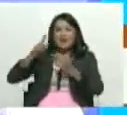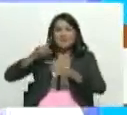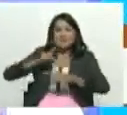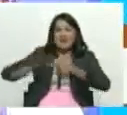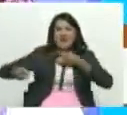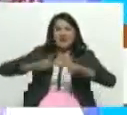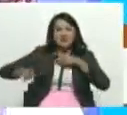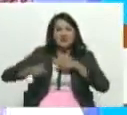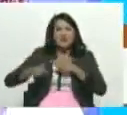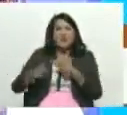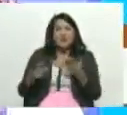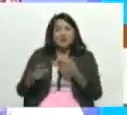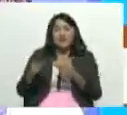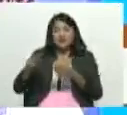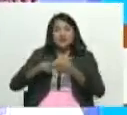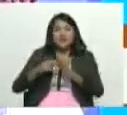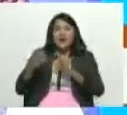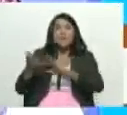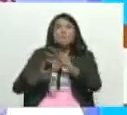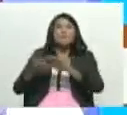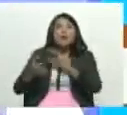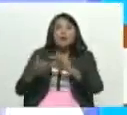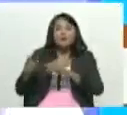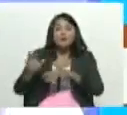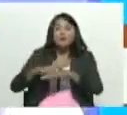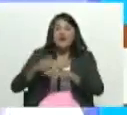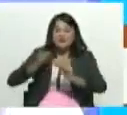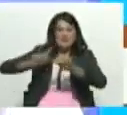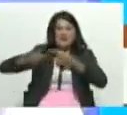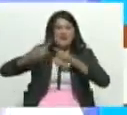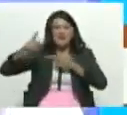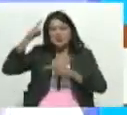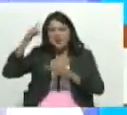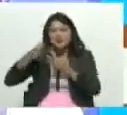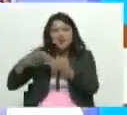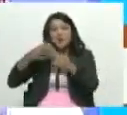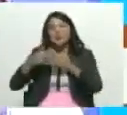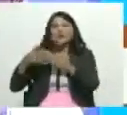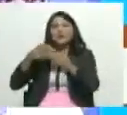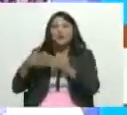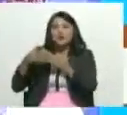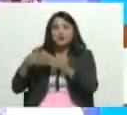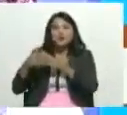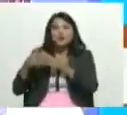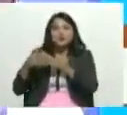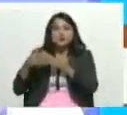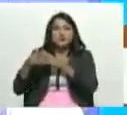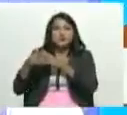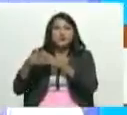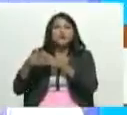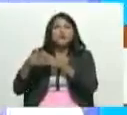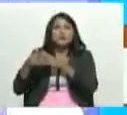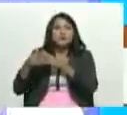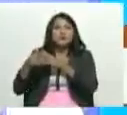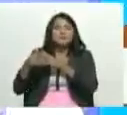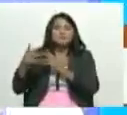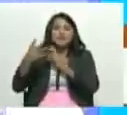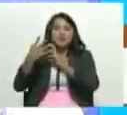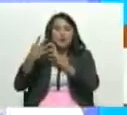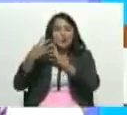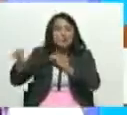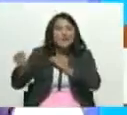problema el imperialismo tenemos que comprender muy bien